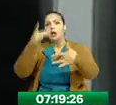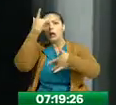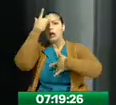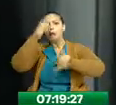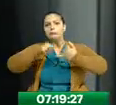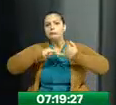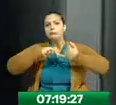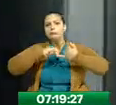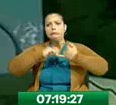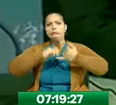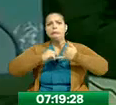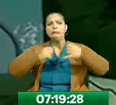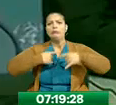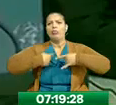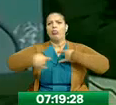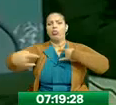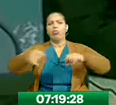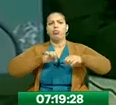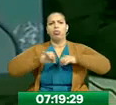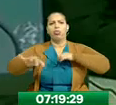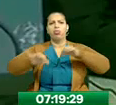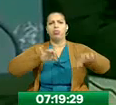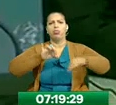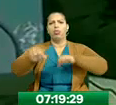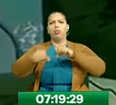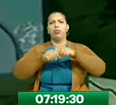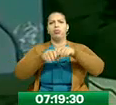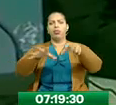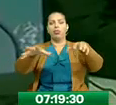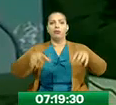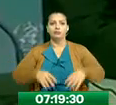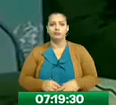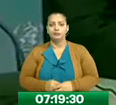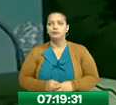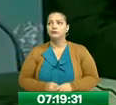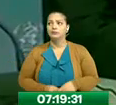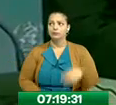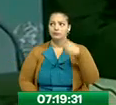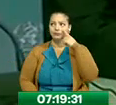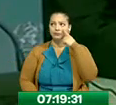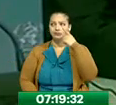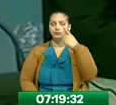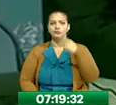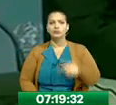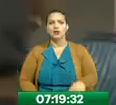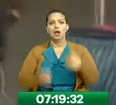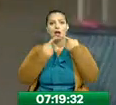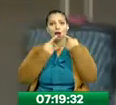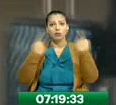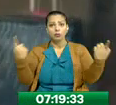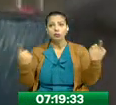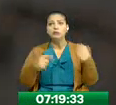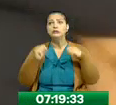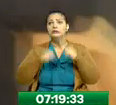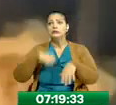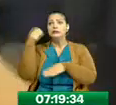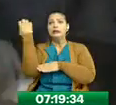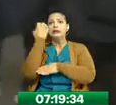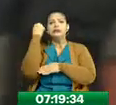mutar y propagarse. Mientras, después de la deliberación sobre si declarar o no una emergencia de salud